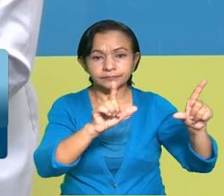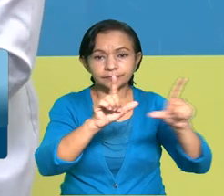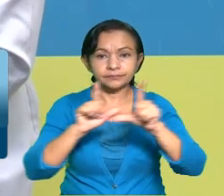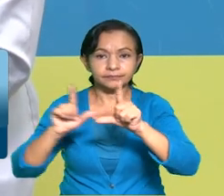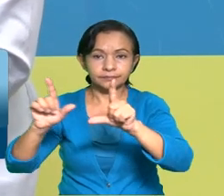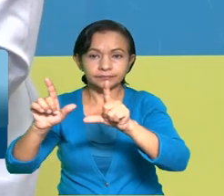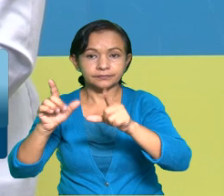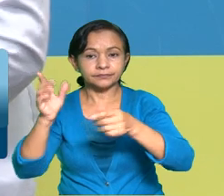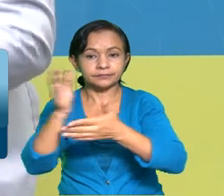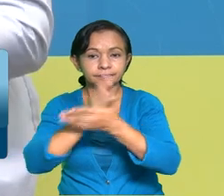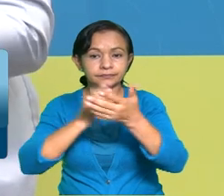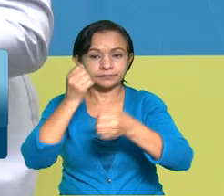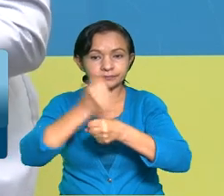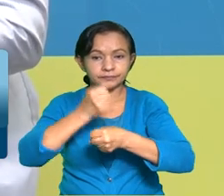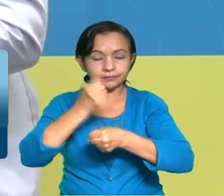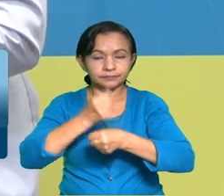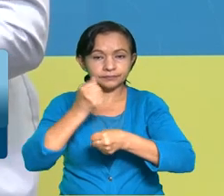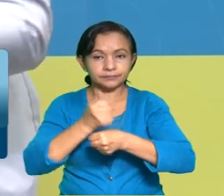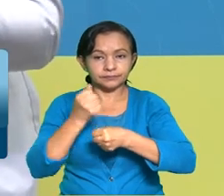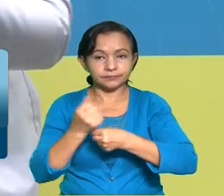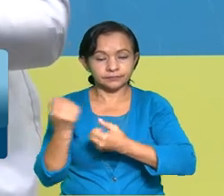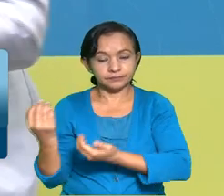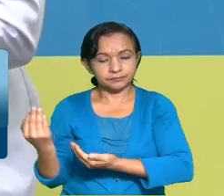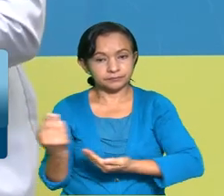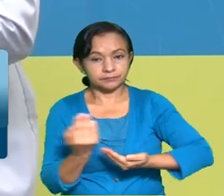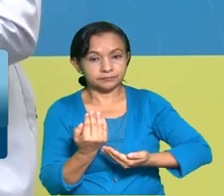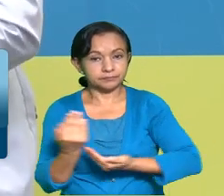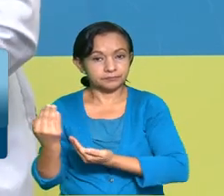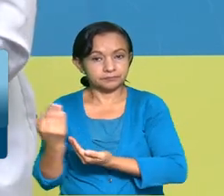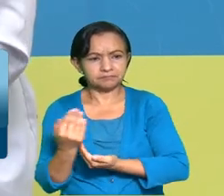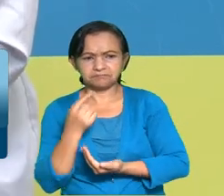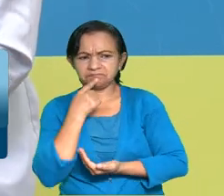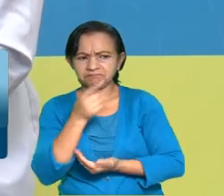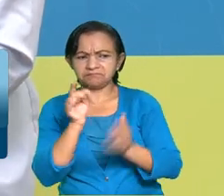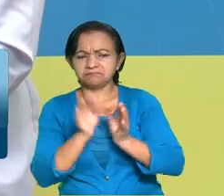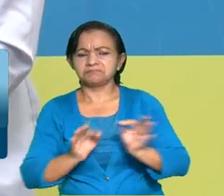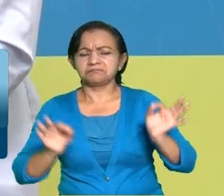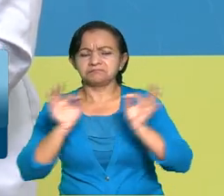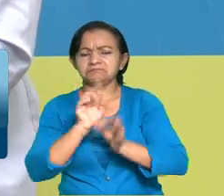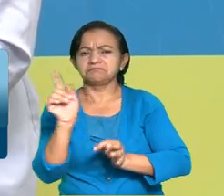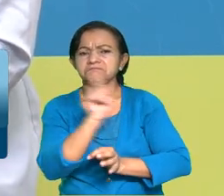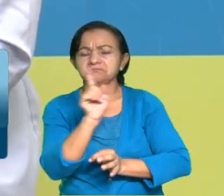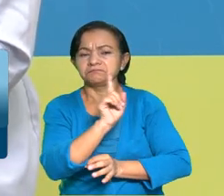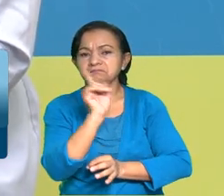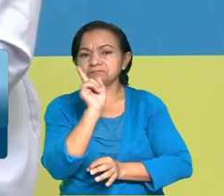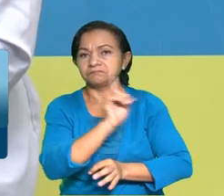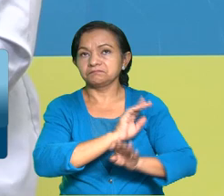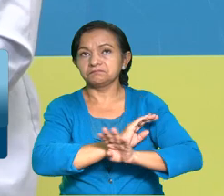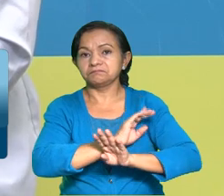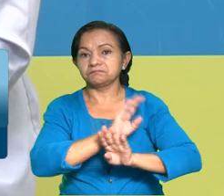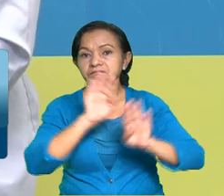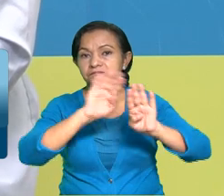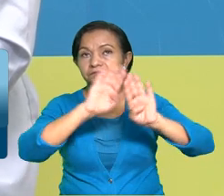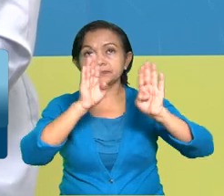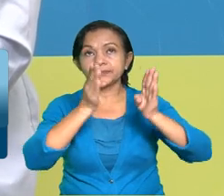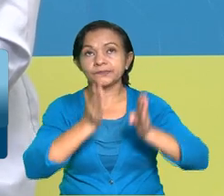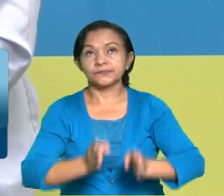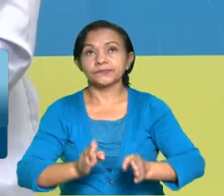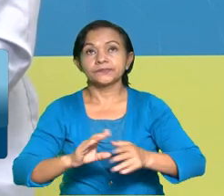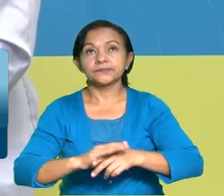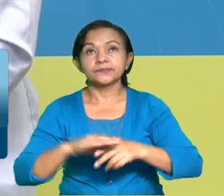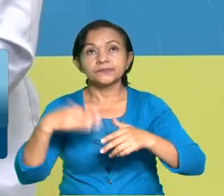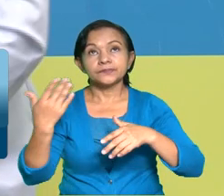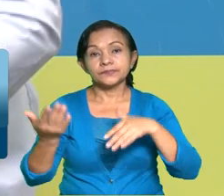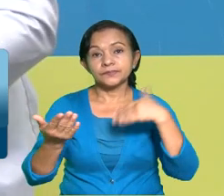lugares, en algunos trabajos, la lactancia materna no se le da la importancia que en verdad tiene. ¿Cuál